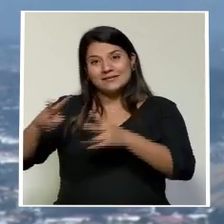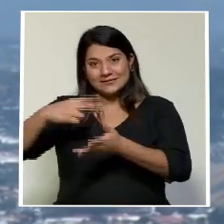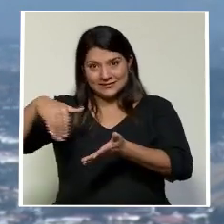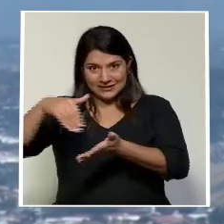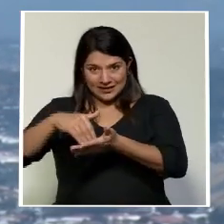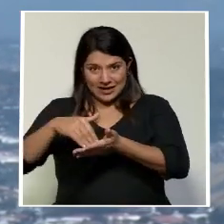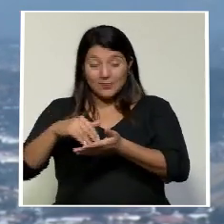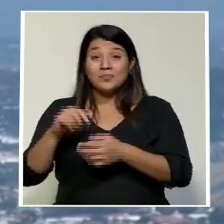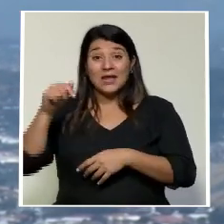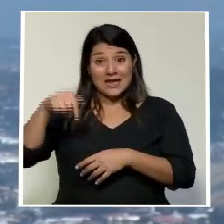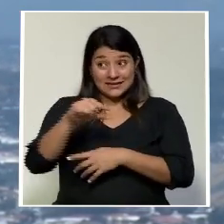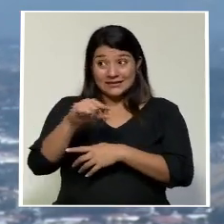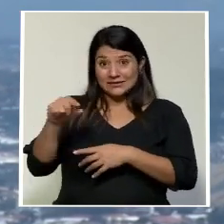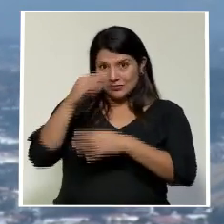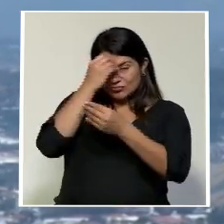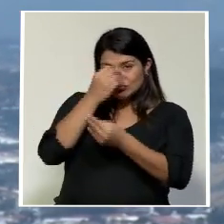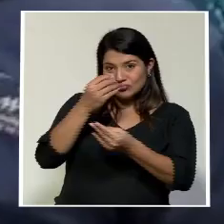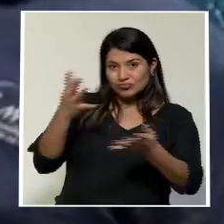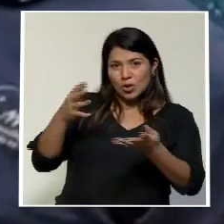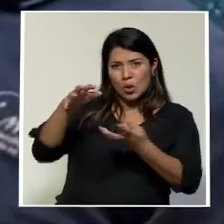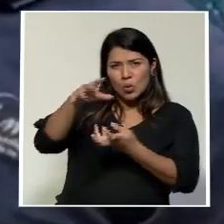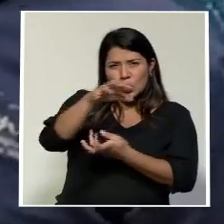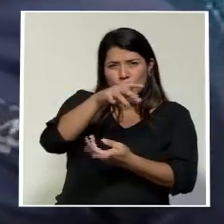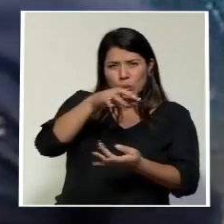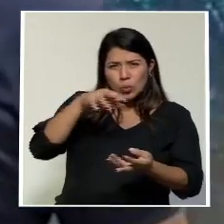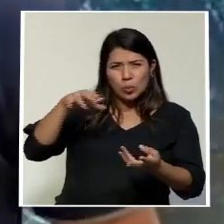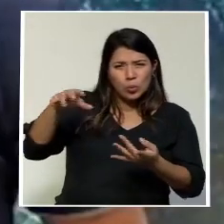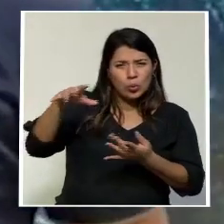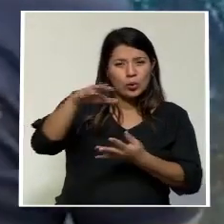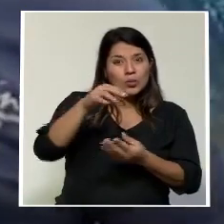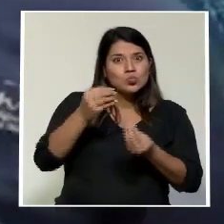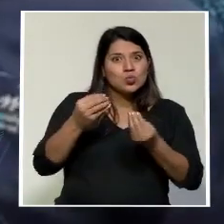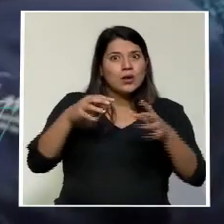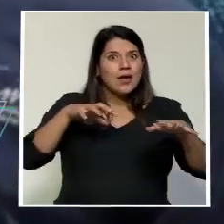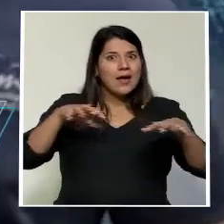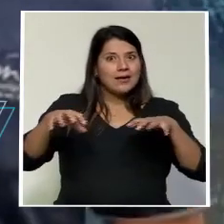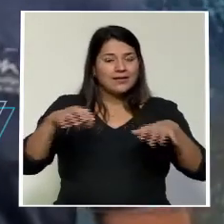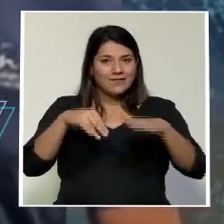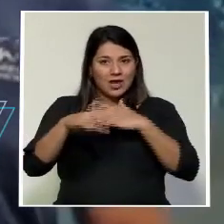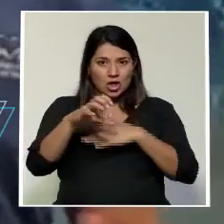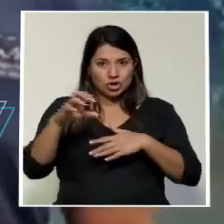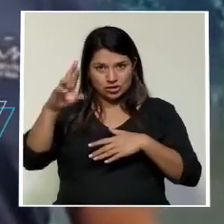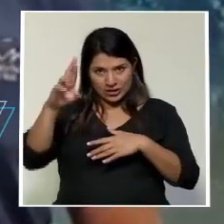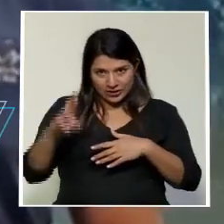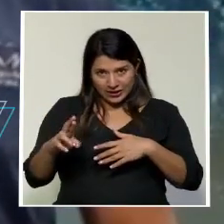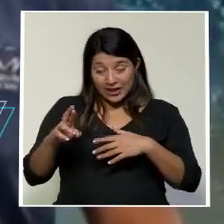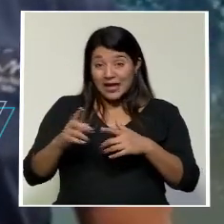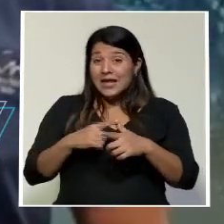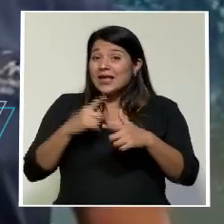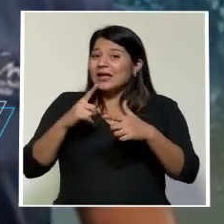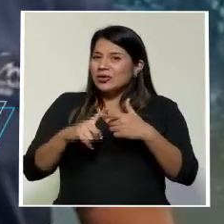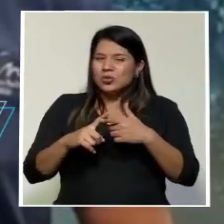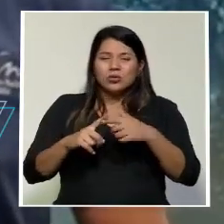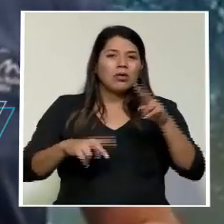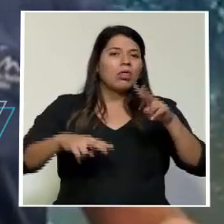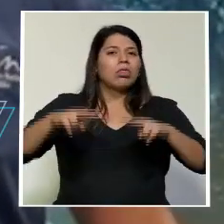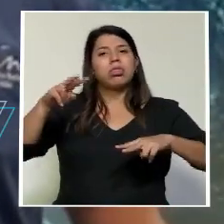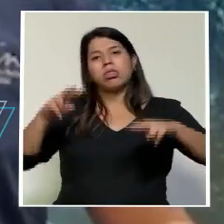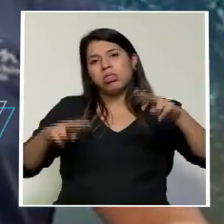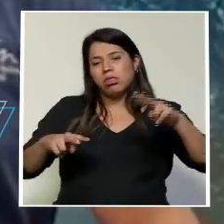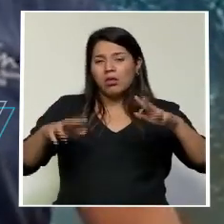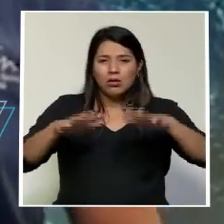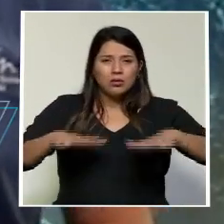esta semana, la zona de convergencia intertropical se encuentra muy activa sobre Costa Rica y ha estado aportando mucha inestabilidad atmosférica